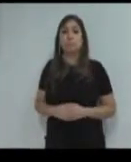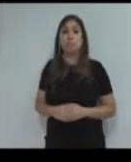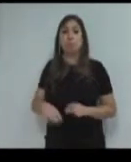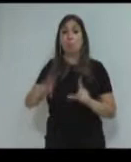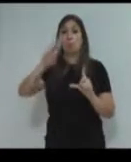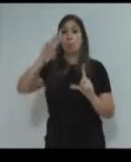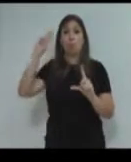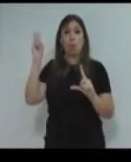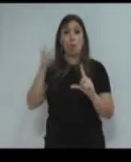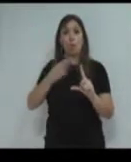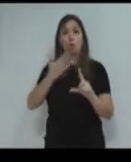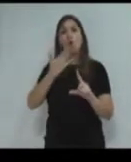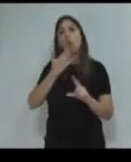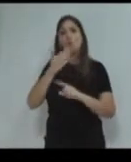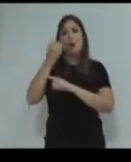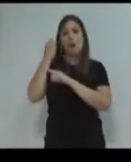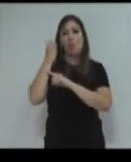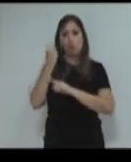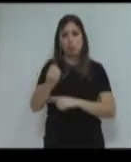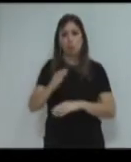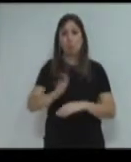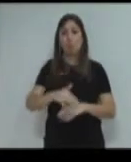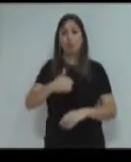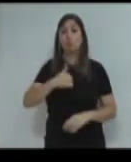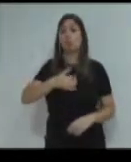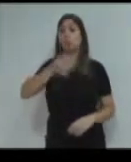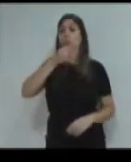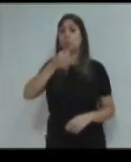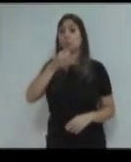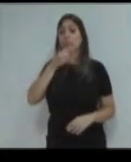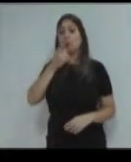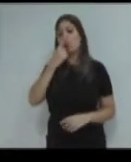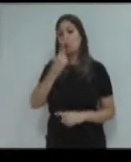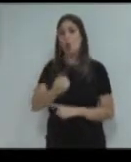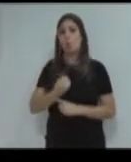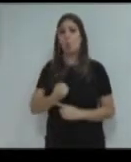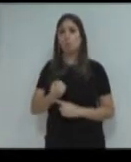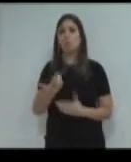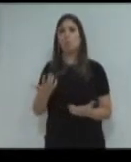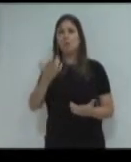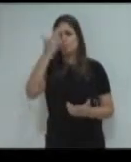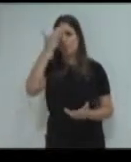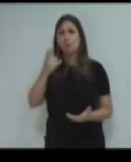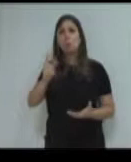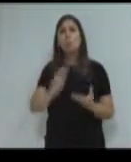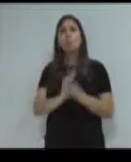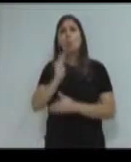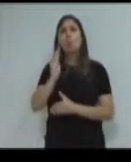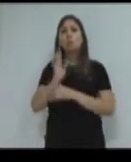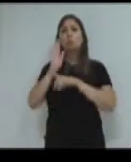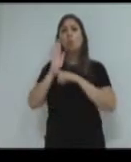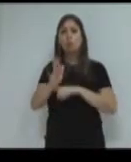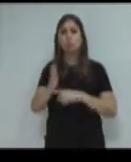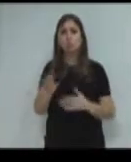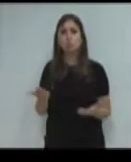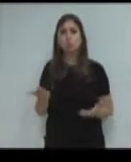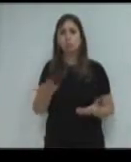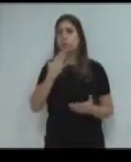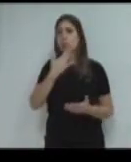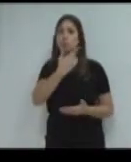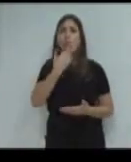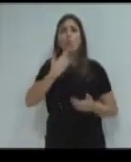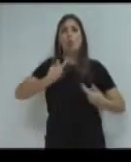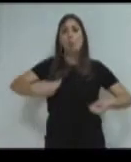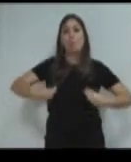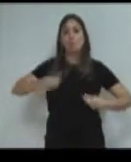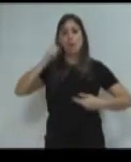los PowerPoint son un apoyo al orador, pero es verdad que si tú estás presentando tus productos, tú eres un